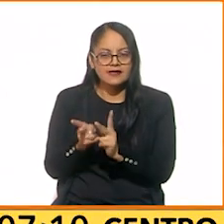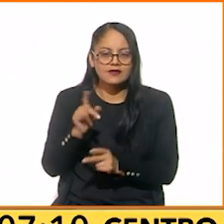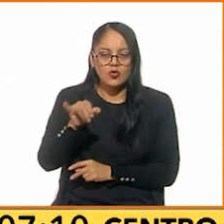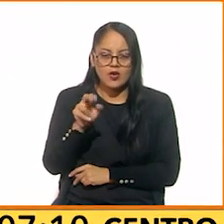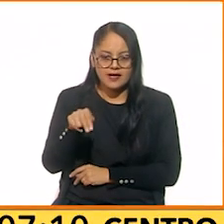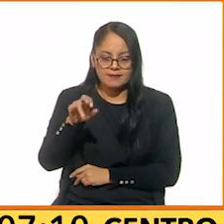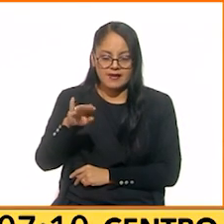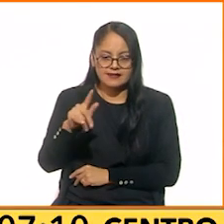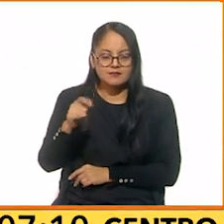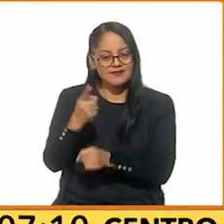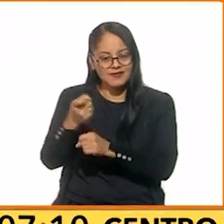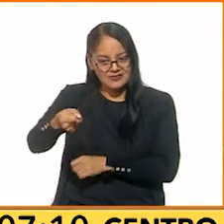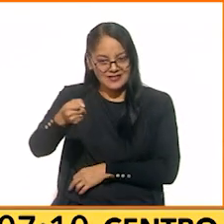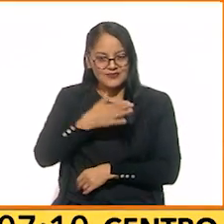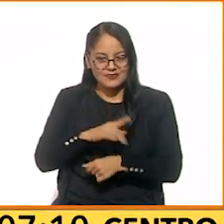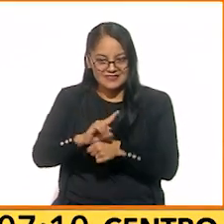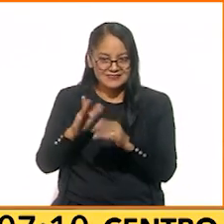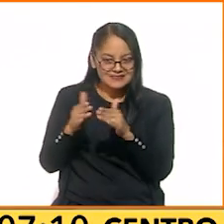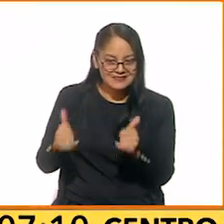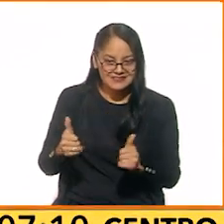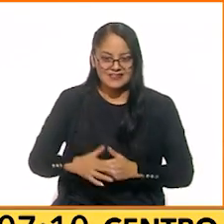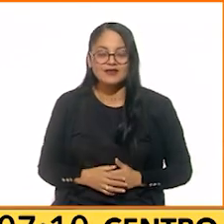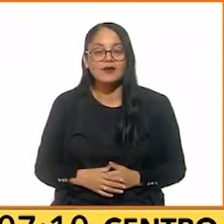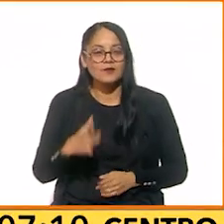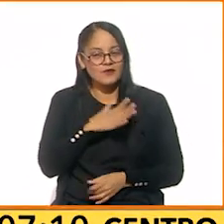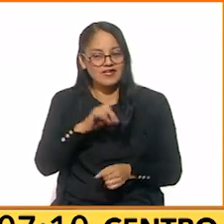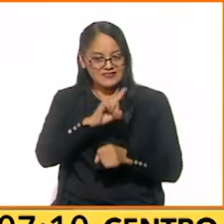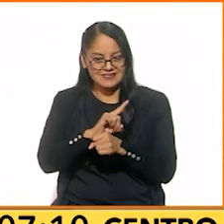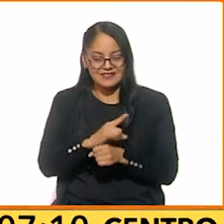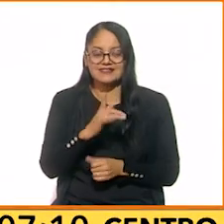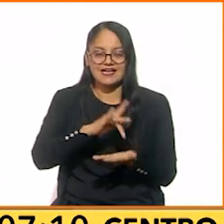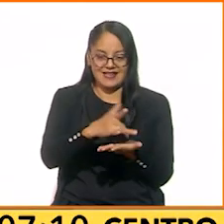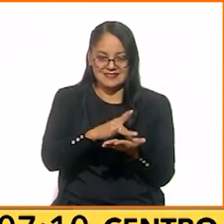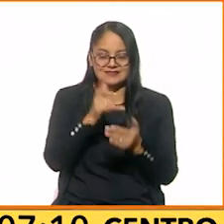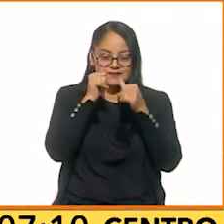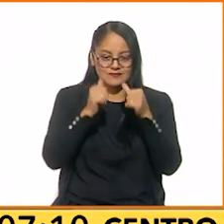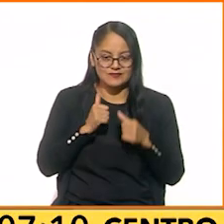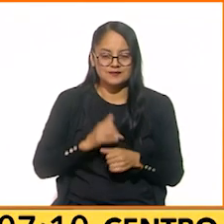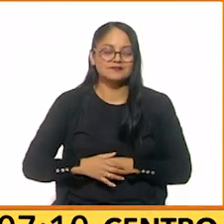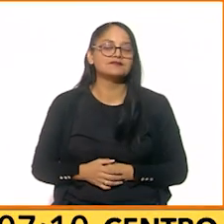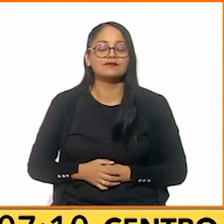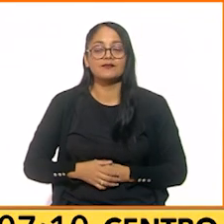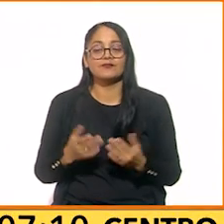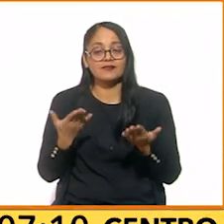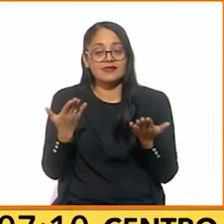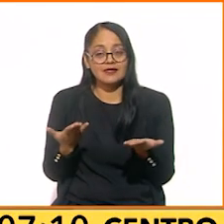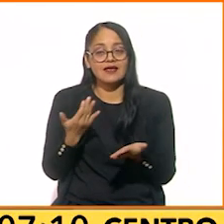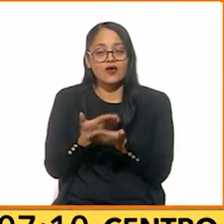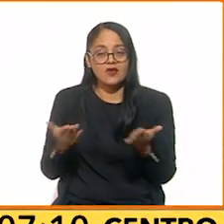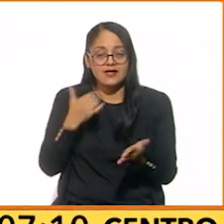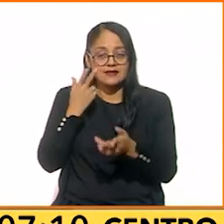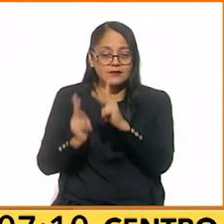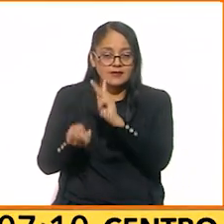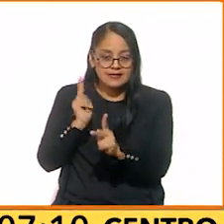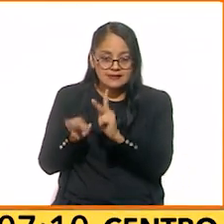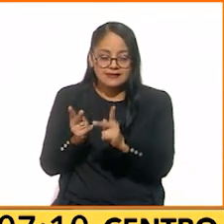Martín. Primero, pues te saludo. ¿Cómo estás? Buenos días. Muy buenos días, Guadalupe. Gracias por esta oportunidad. Y conversar contigo para